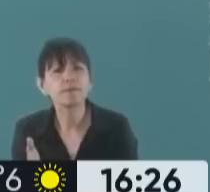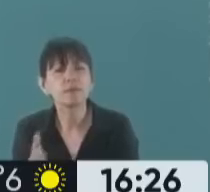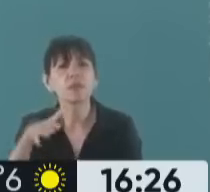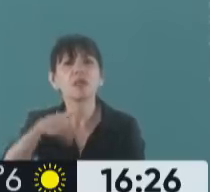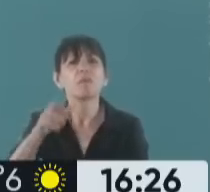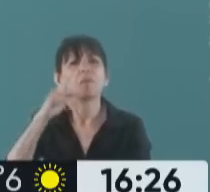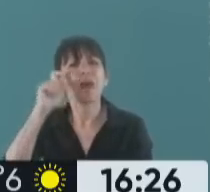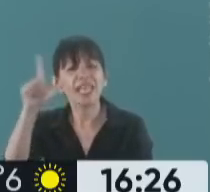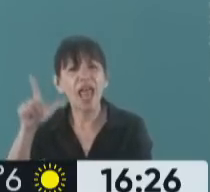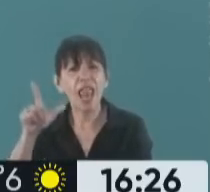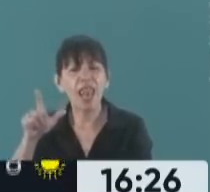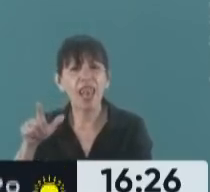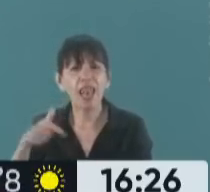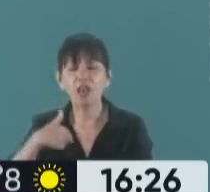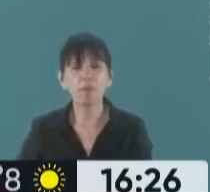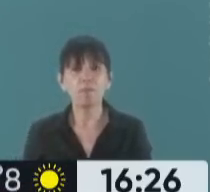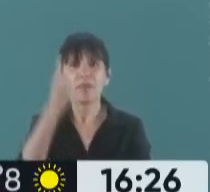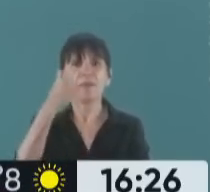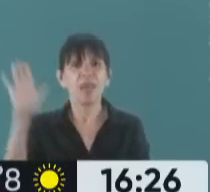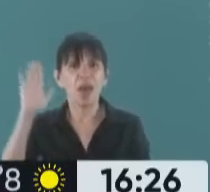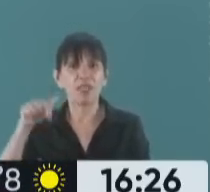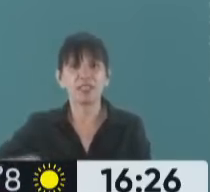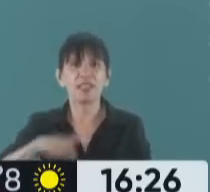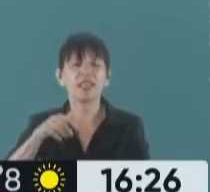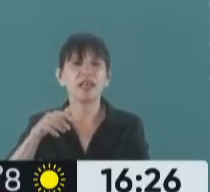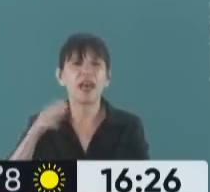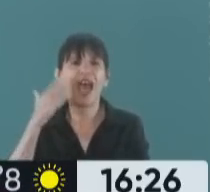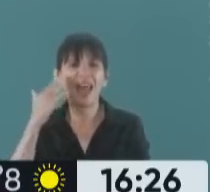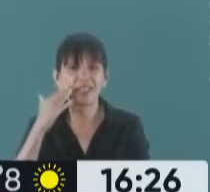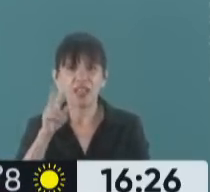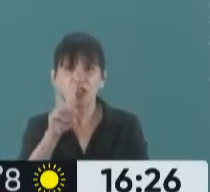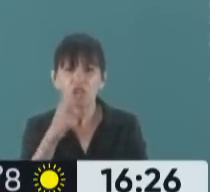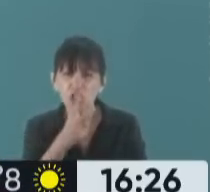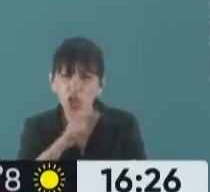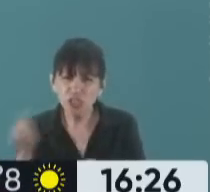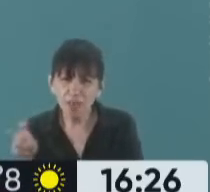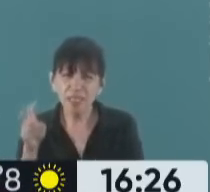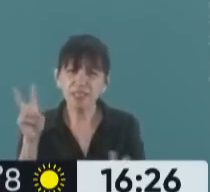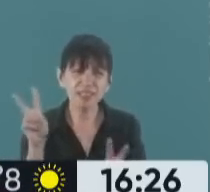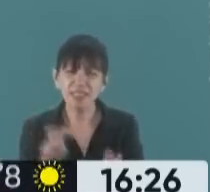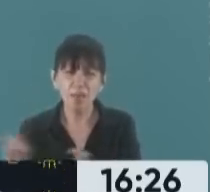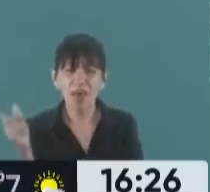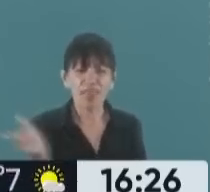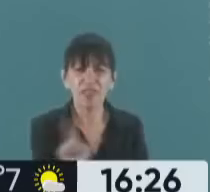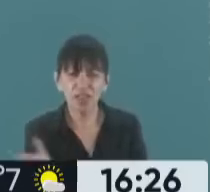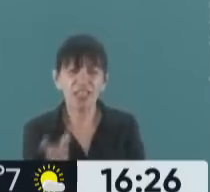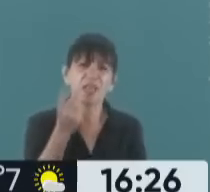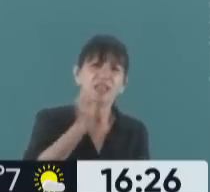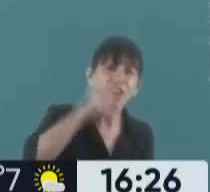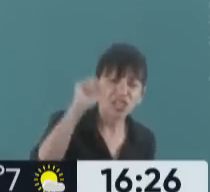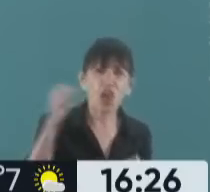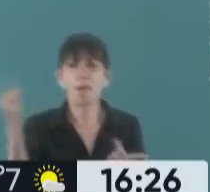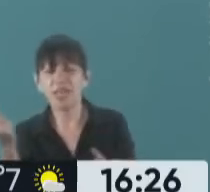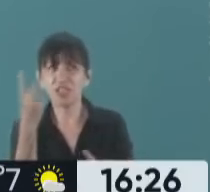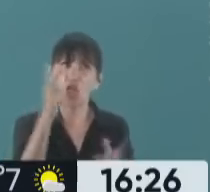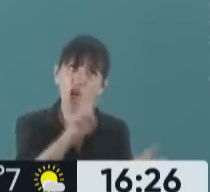Mariel, porque es la primera vez que estoy acá a la tarde con vos, le permito hacer dos, porque eran una, y son dos temas bien distintos. Bueno, pero entre inflación y presos son dos temas. Está